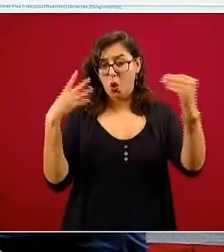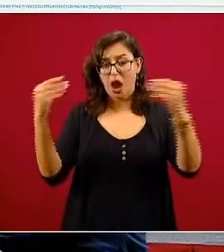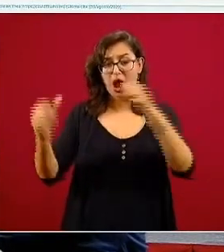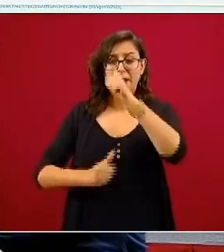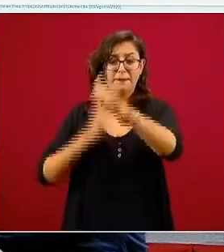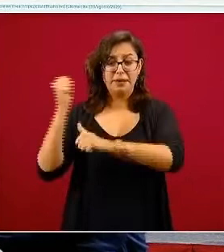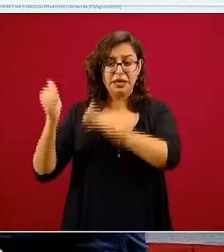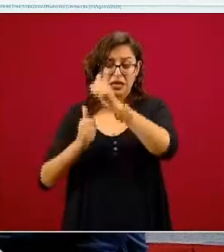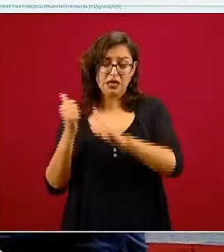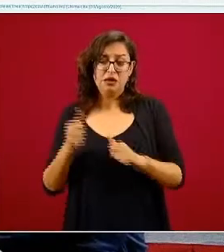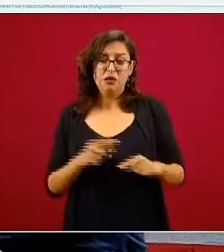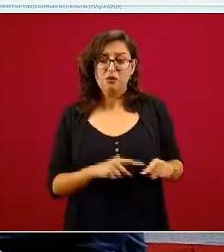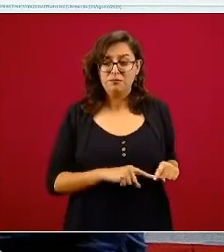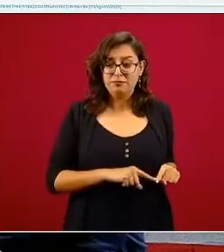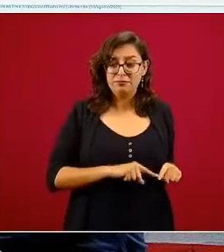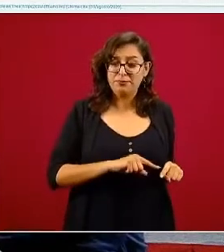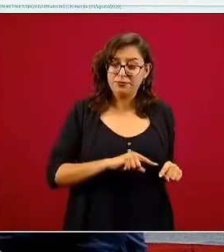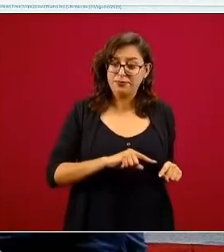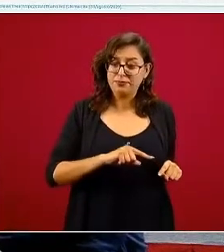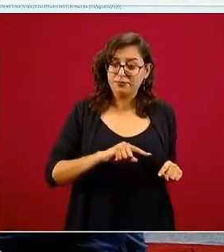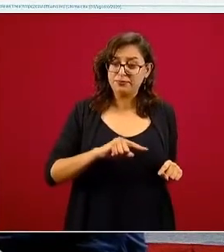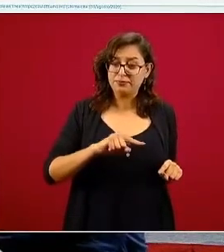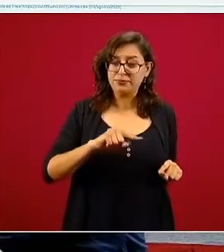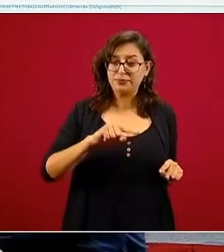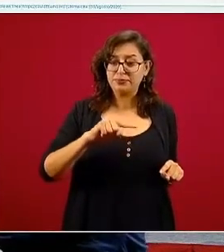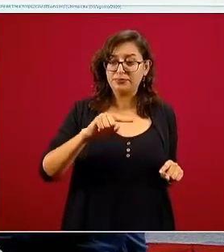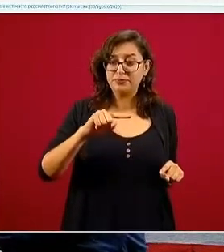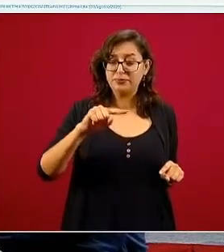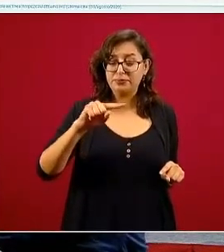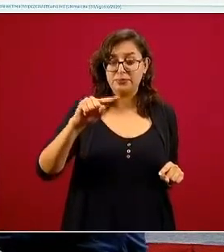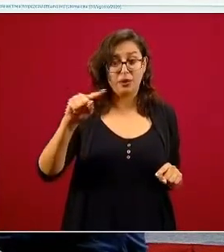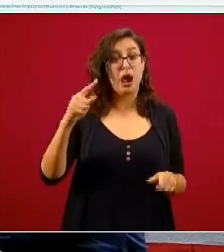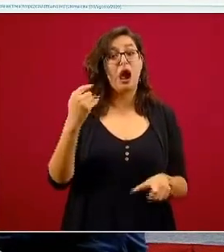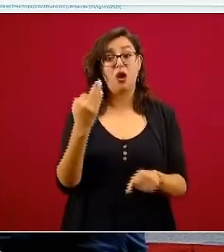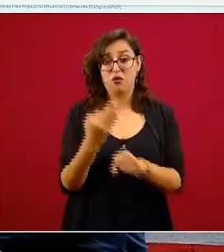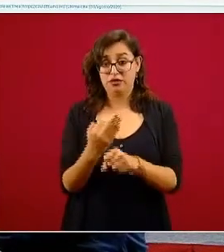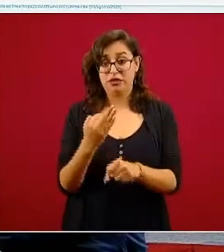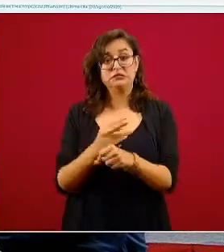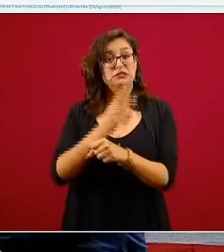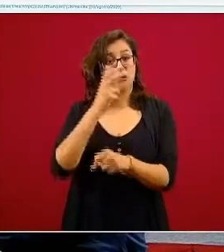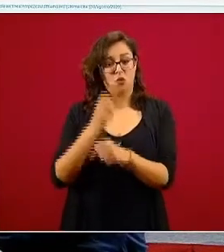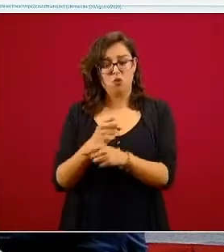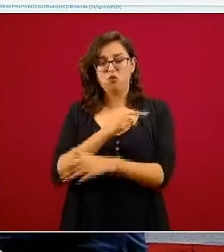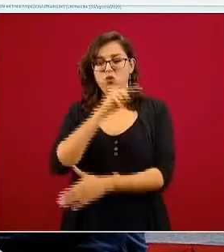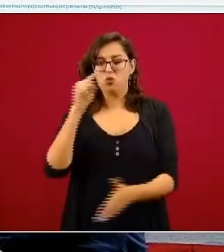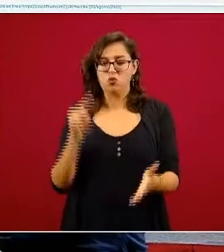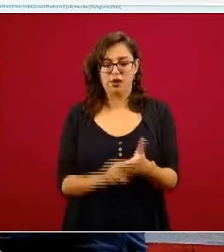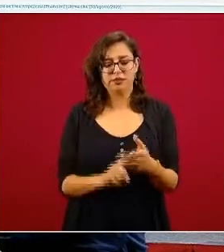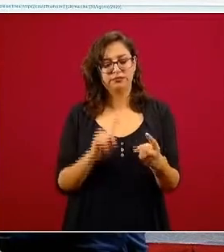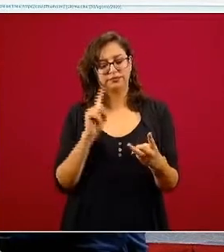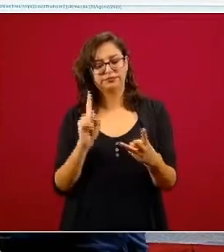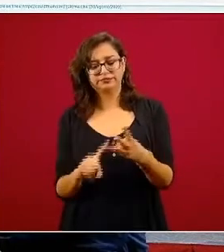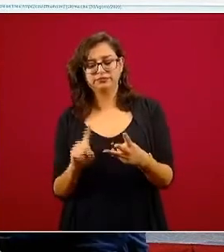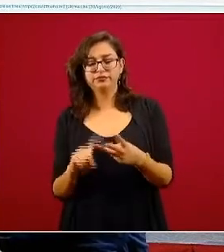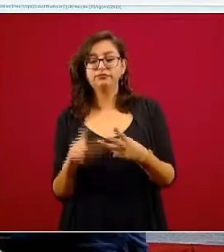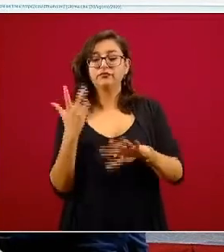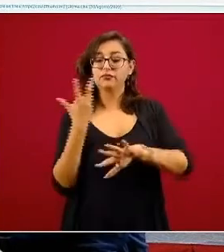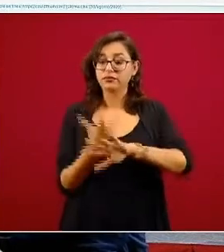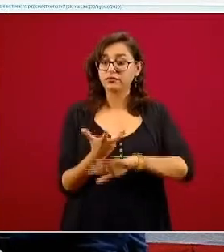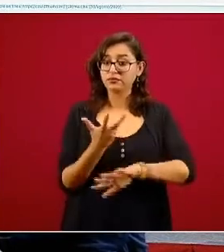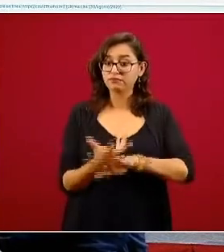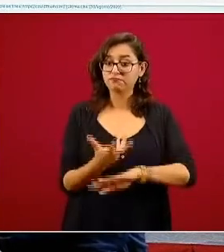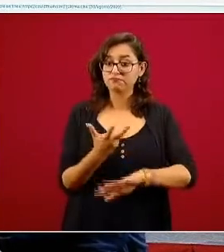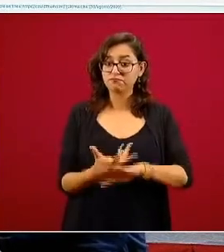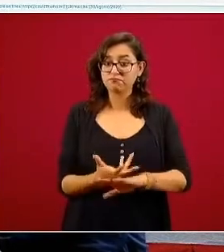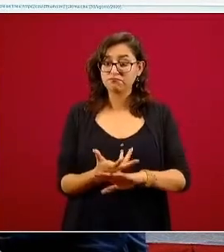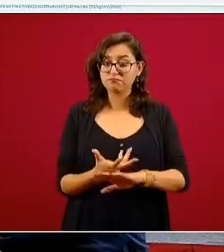momentos a superar a algunos países en la región y actualmente se ocupa en el segundo lugar. Estados Unidos vimos que fue de los países